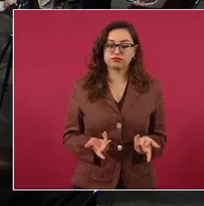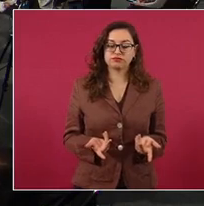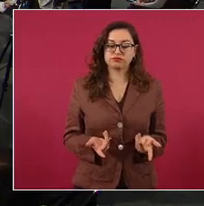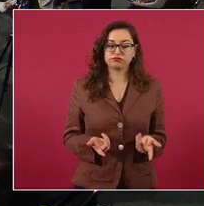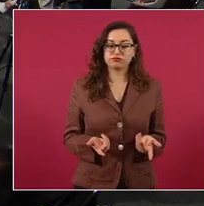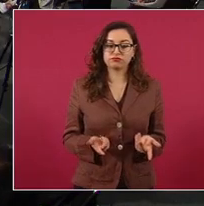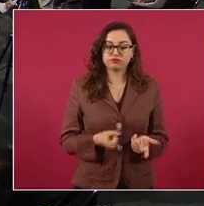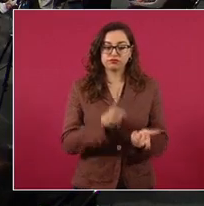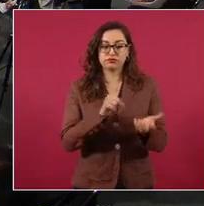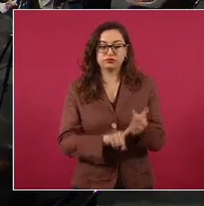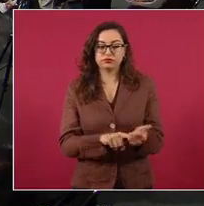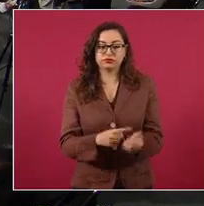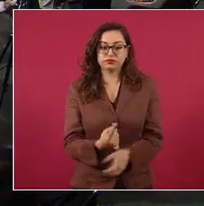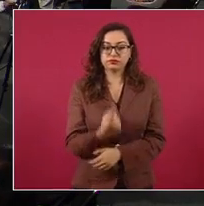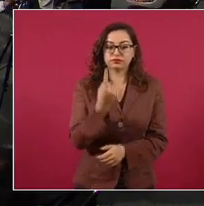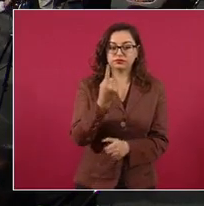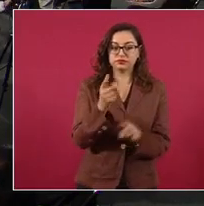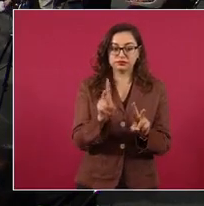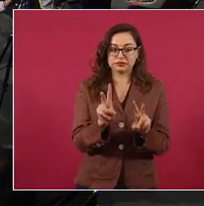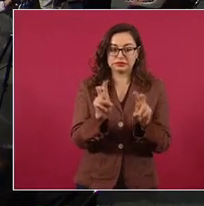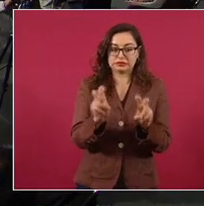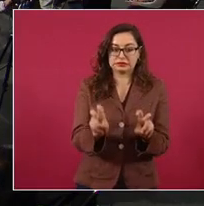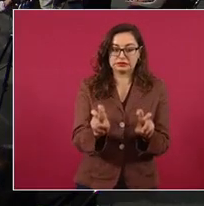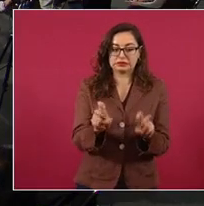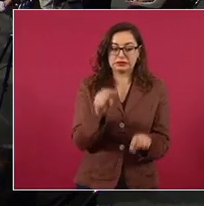involucrados que aparece